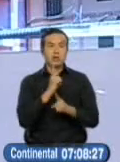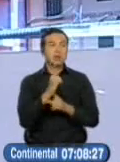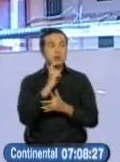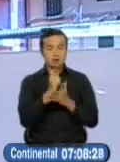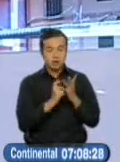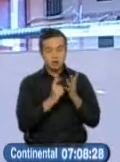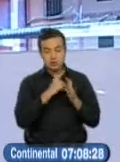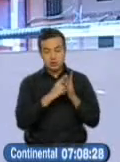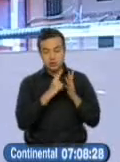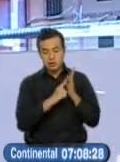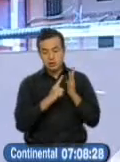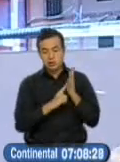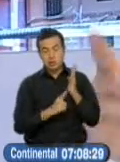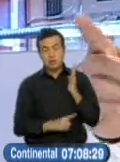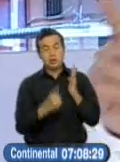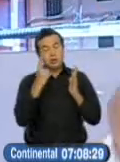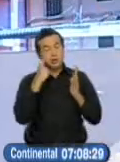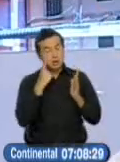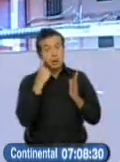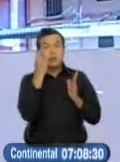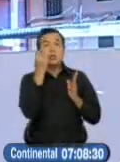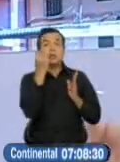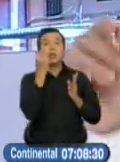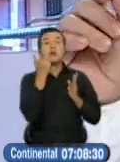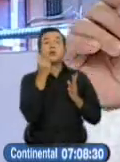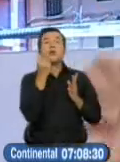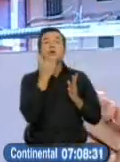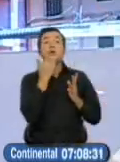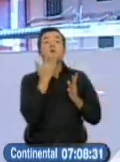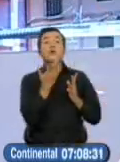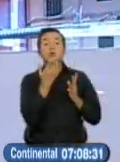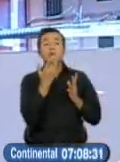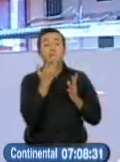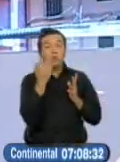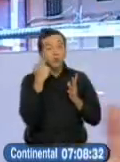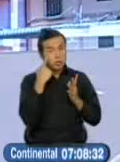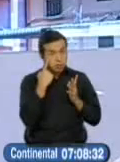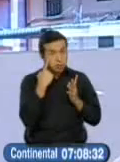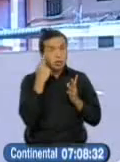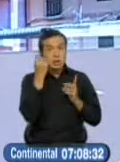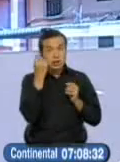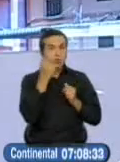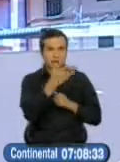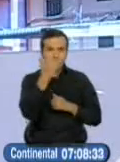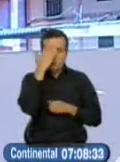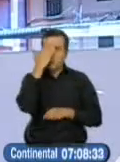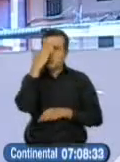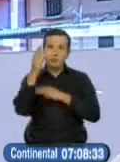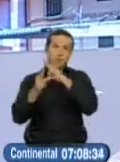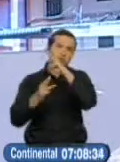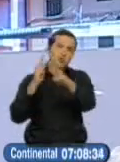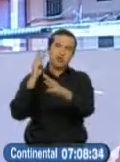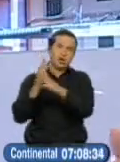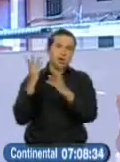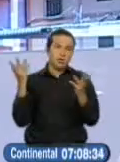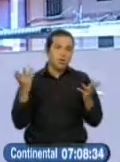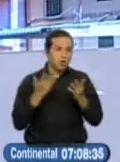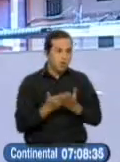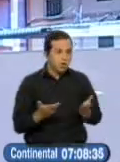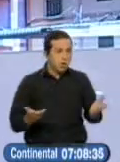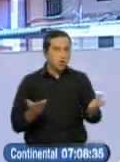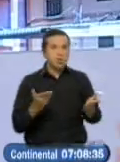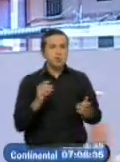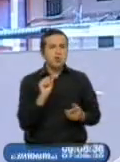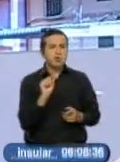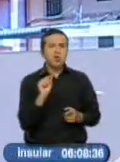también diferenciación para que el precio sea un factor que tenga menos incidencia, porque obviamente en el mercado mundial entrar a competir con